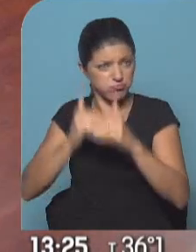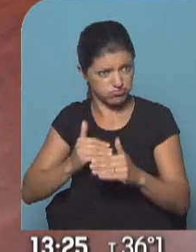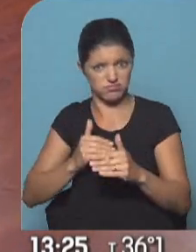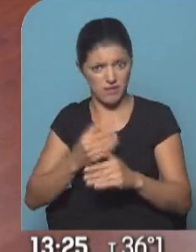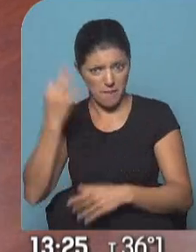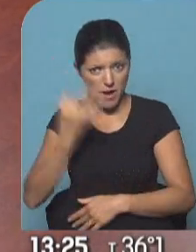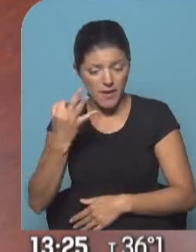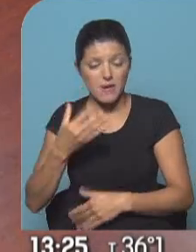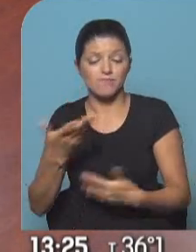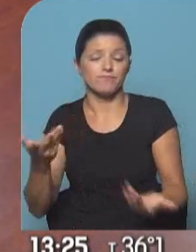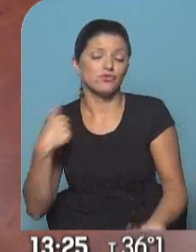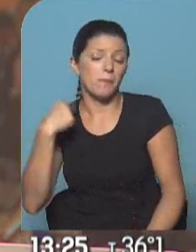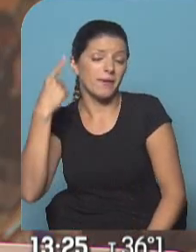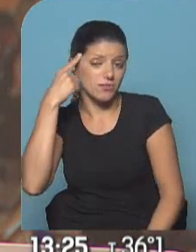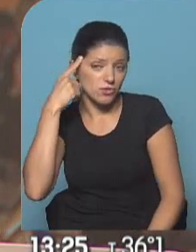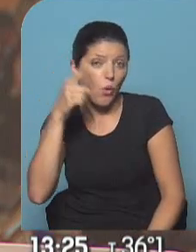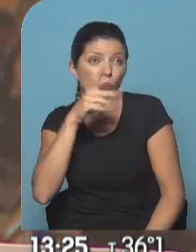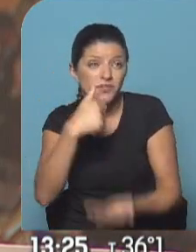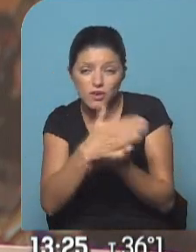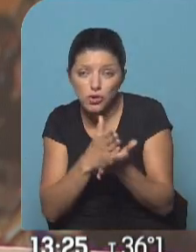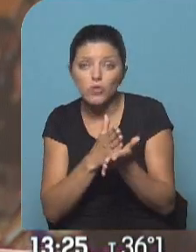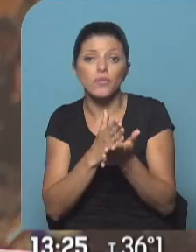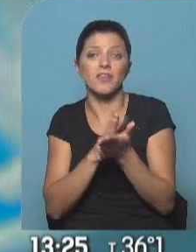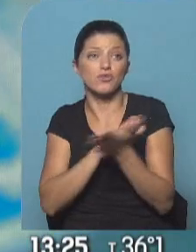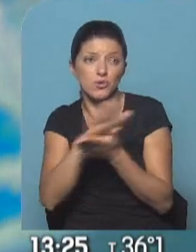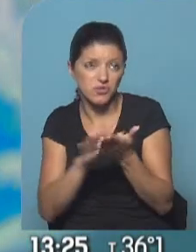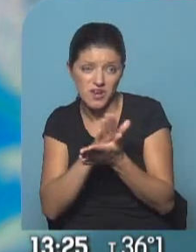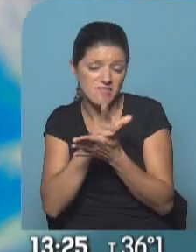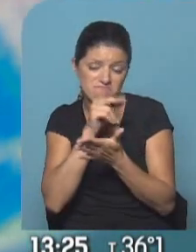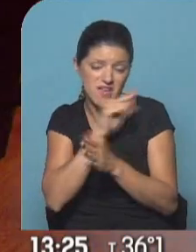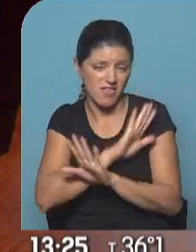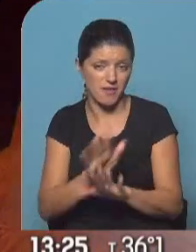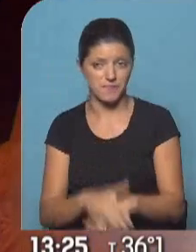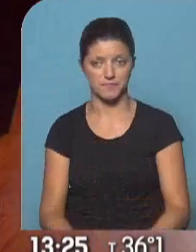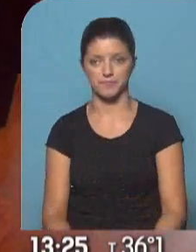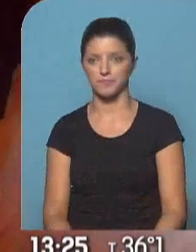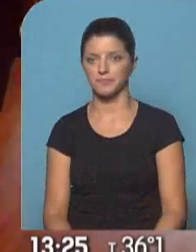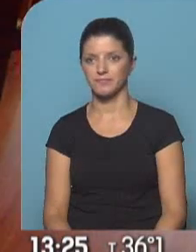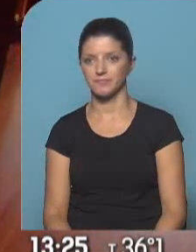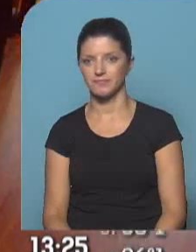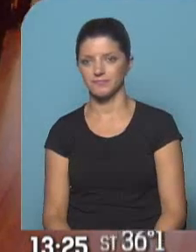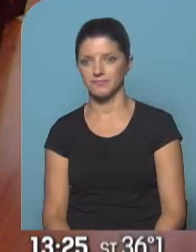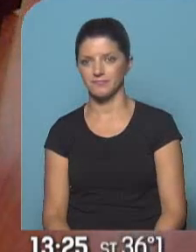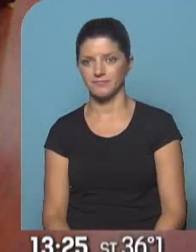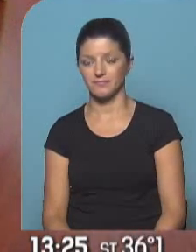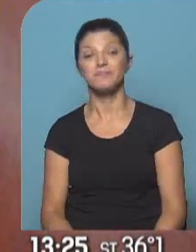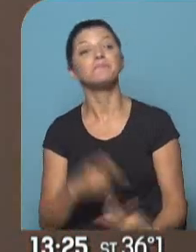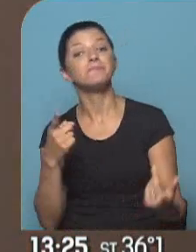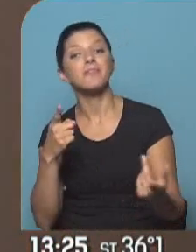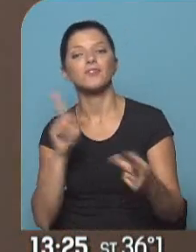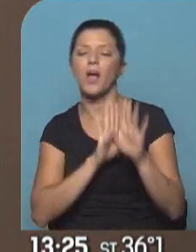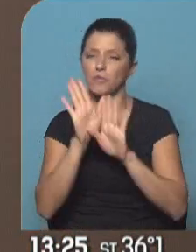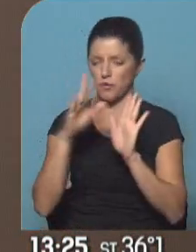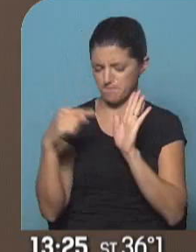eso no me parece que sea el ámbito donde estas cuestiones se vayan a resolver. ¿Cómo lo ves, Natalia? Mira, yo vengo a relativizar un poquito algunas de las cosas. No,